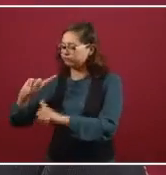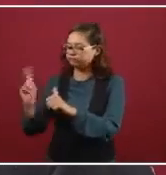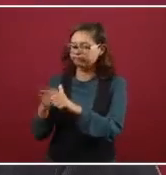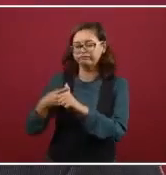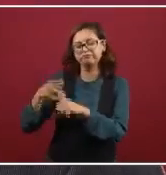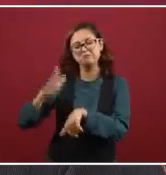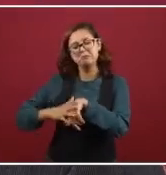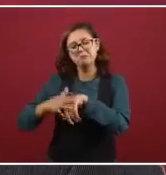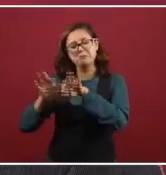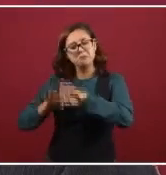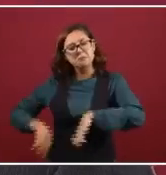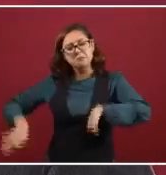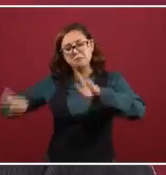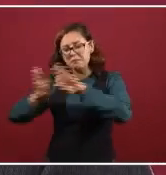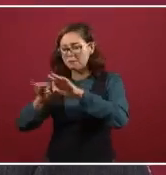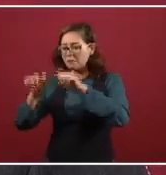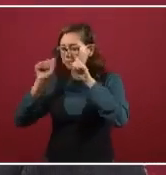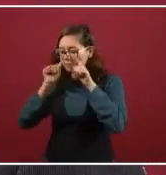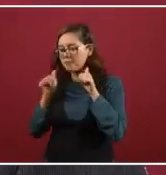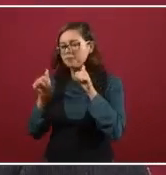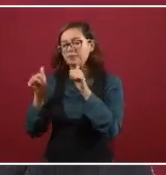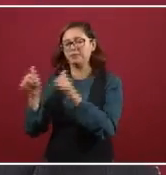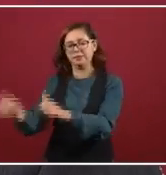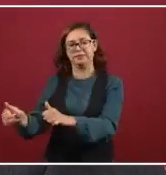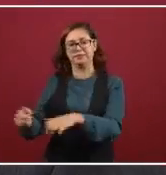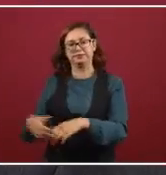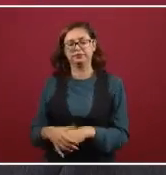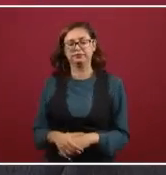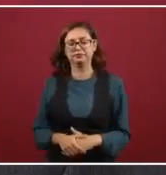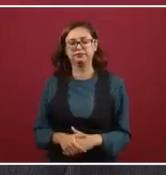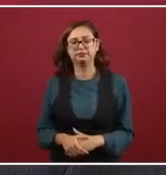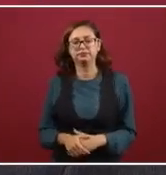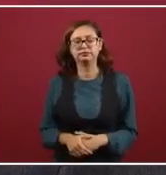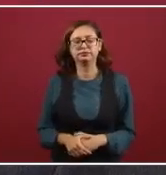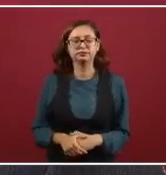Esos son los